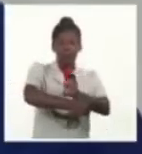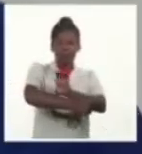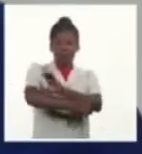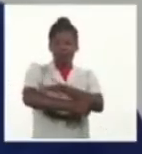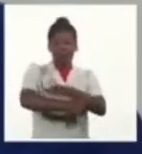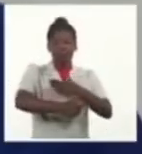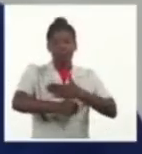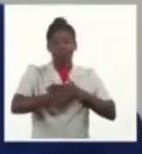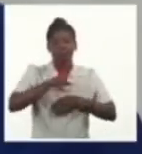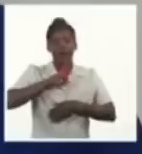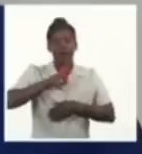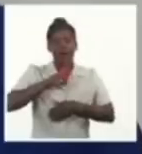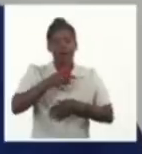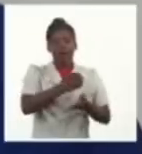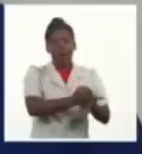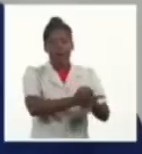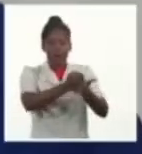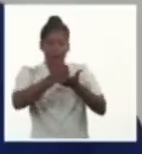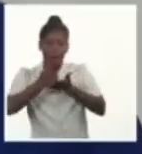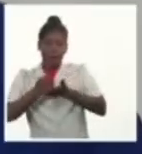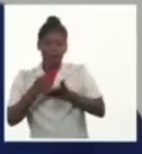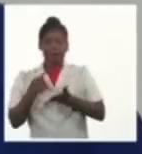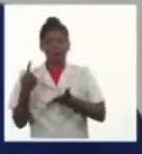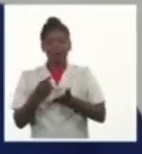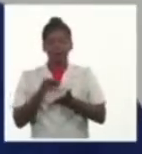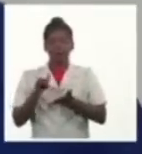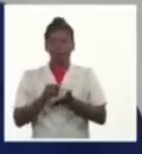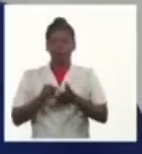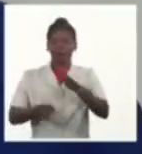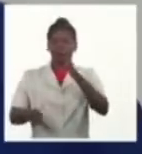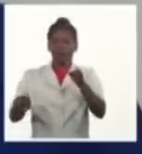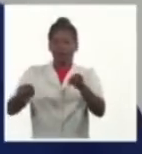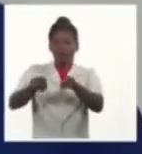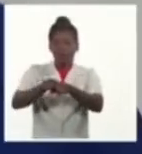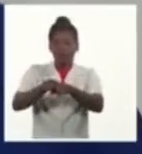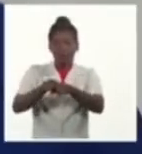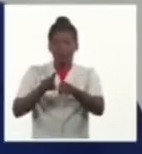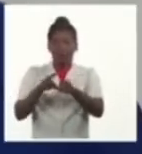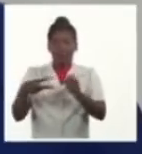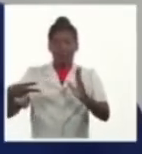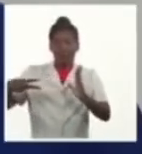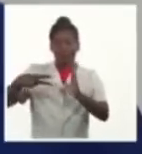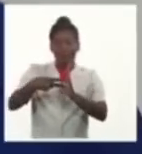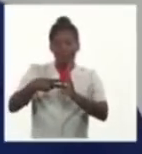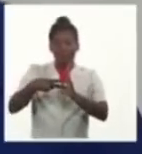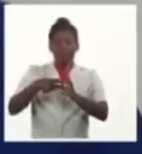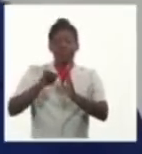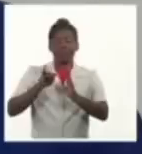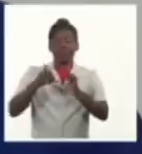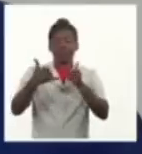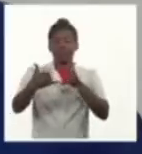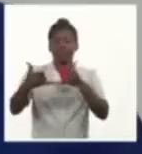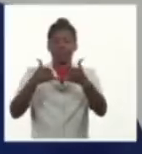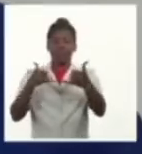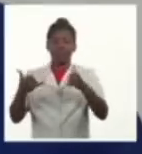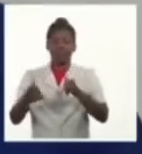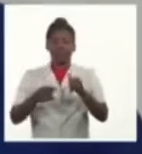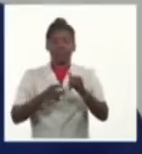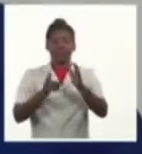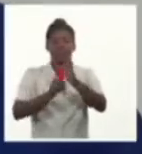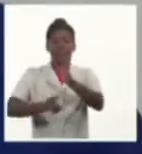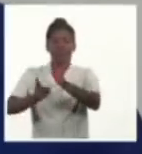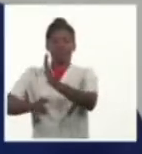producción que ellos tienen en esa central para con pipas para aquí para la central termoeléctrica Antonio Guiteras y poder ir